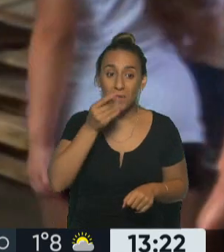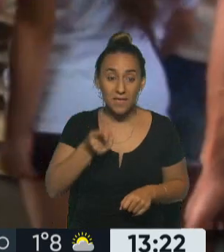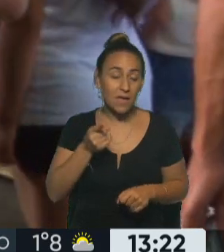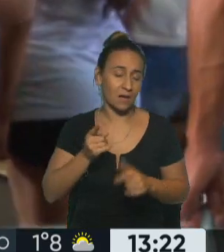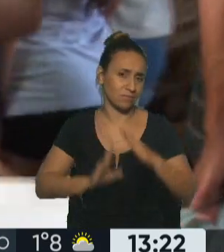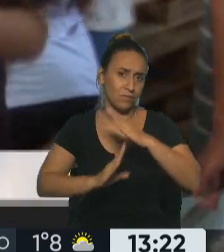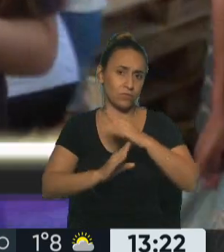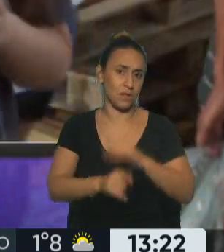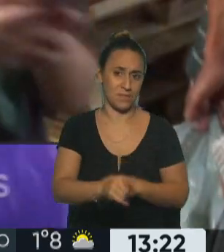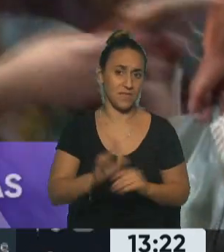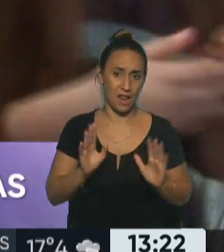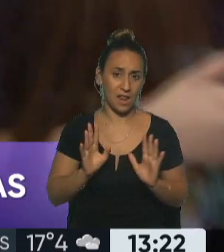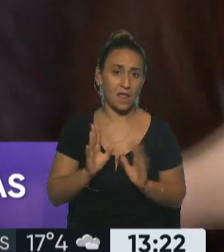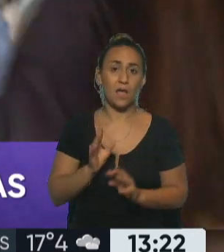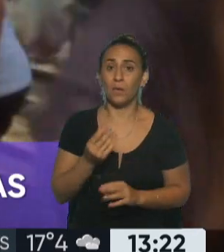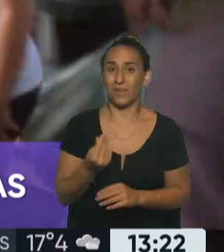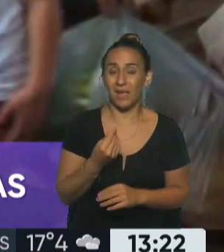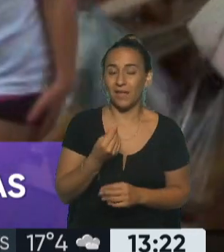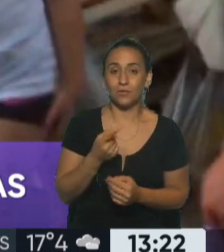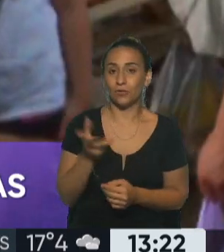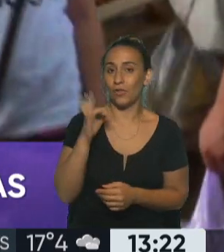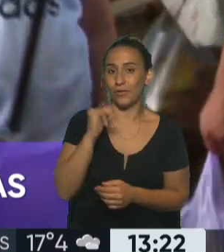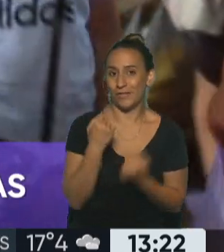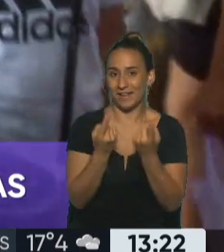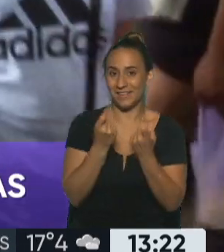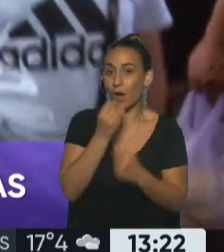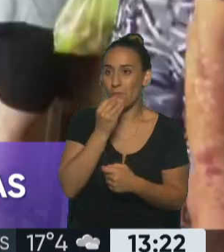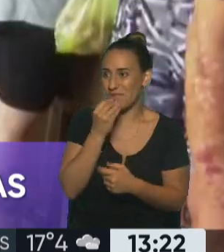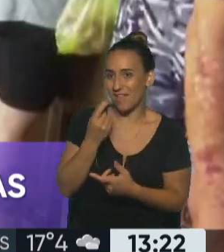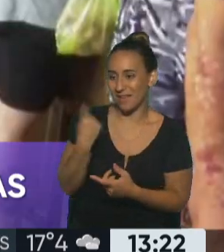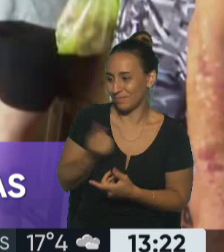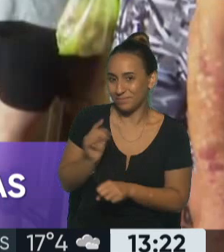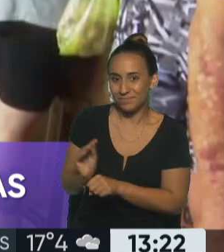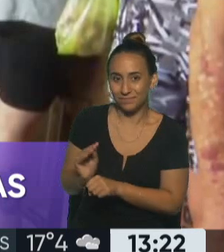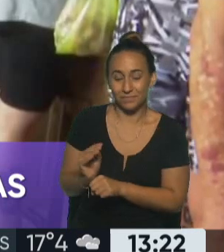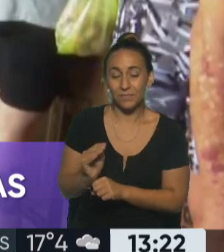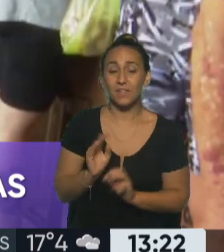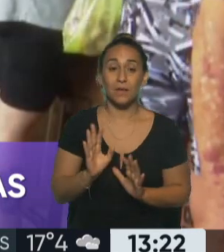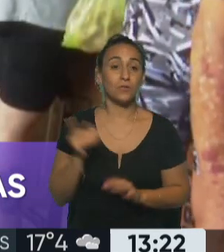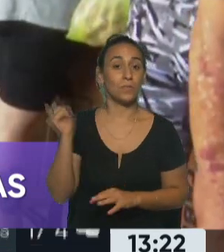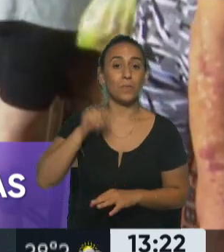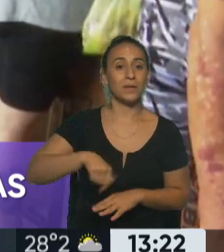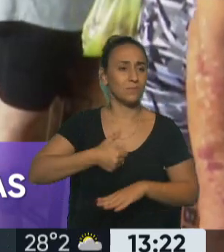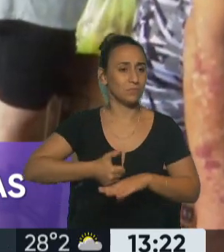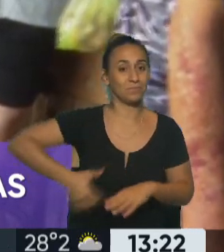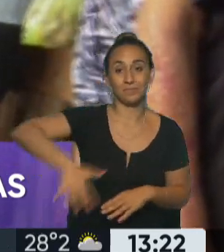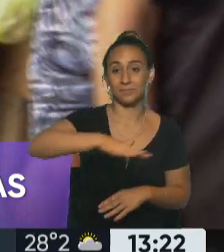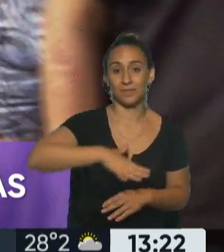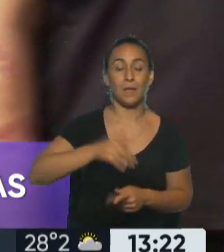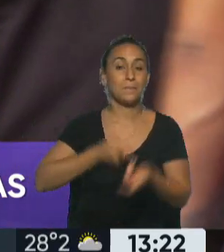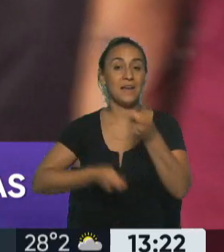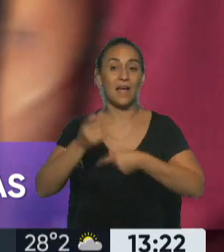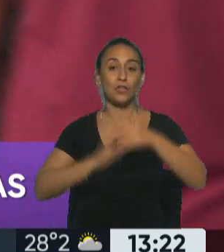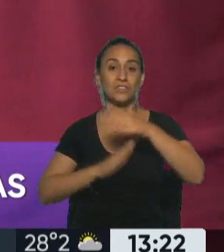es lo que tiene que llegar lo que tiene que estar en la mesa todos los días en los hogares hemos venido al mercado central donde te vamos a mostrar te vamos a